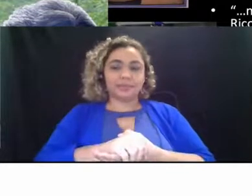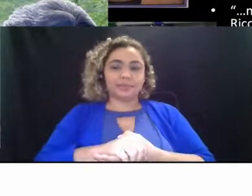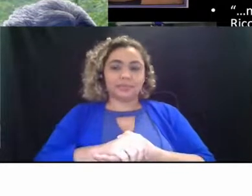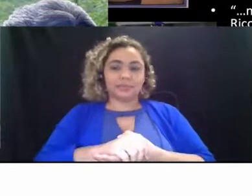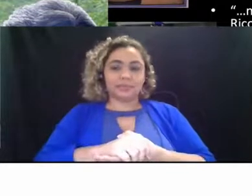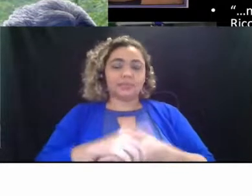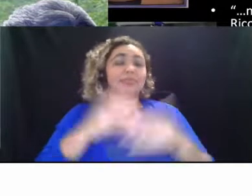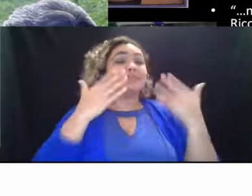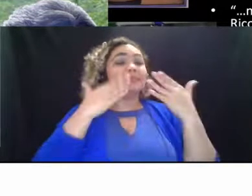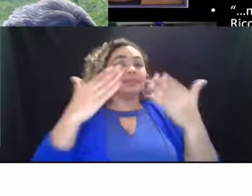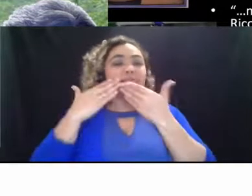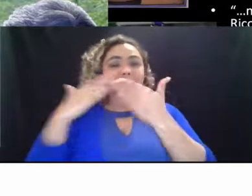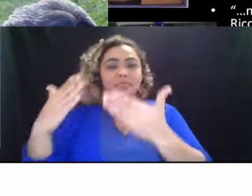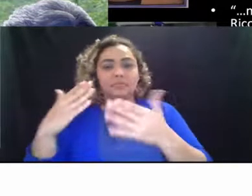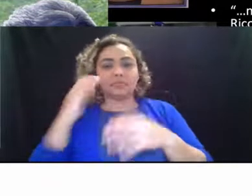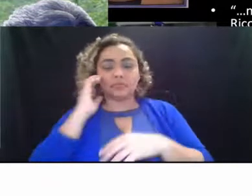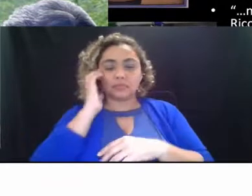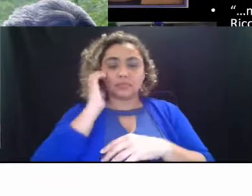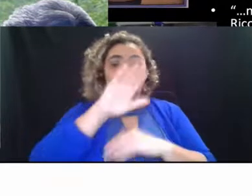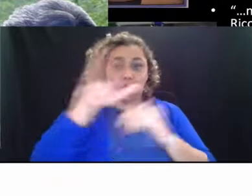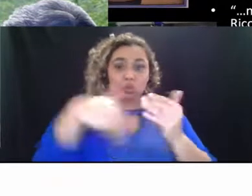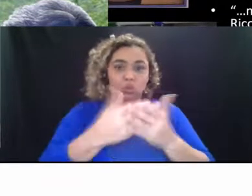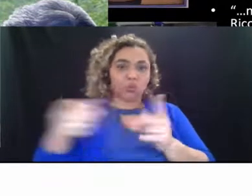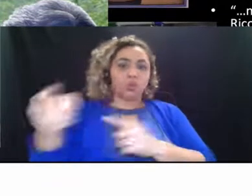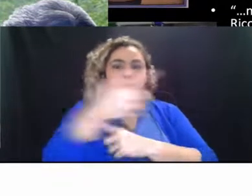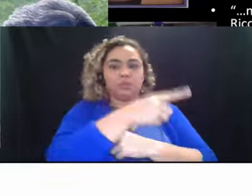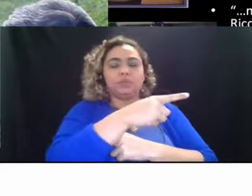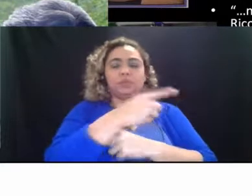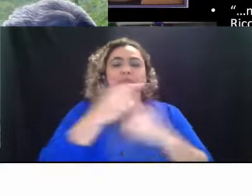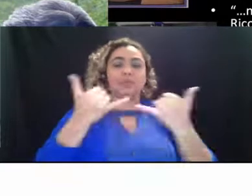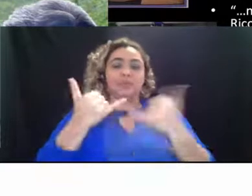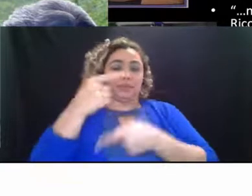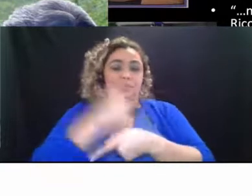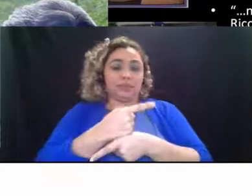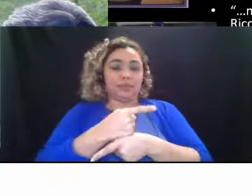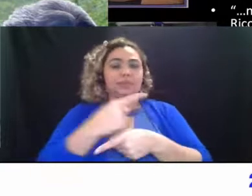Les agradezco a todos en el día de hoy